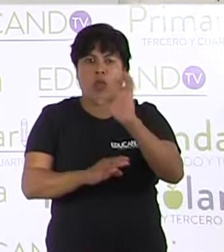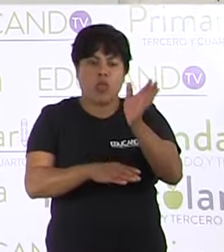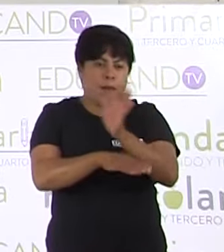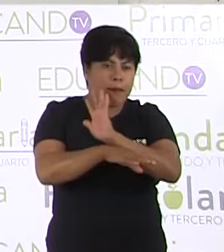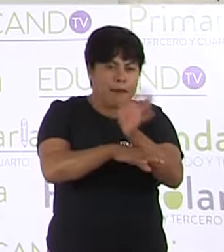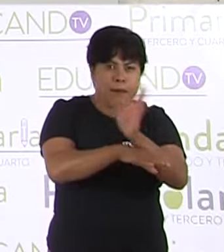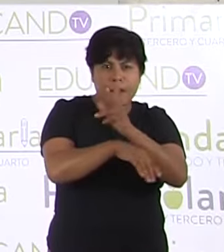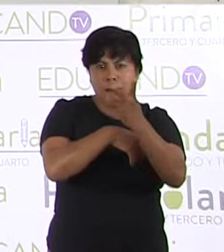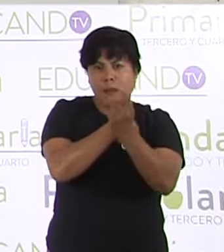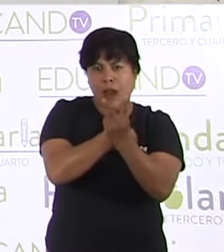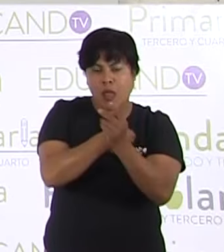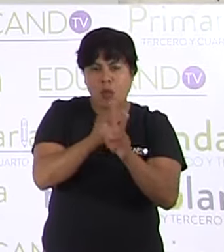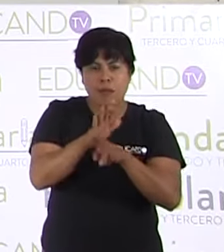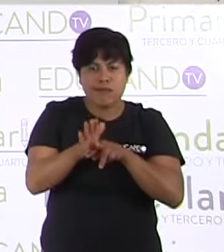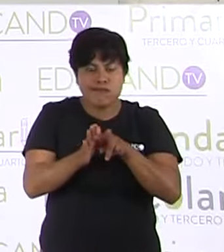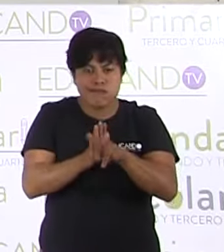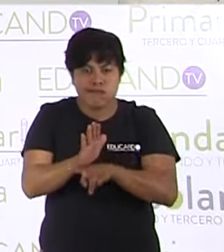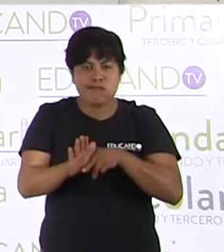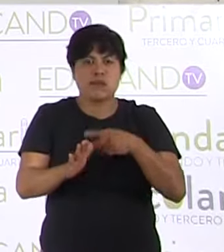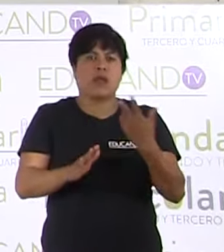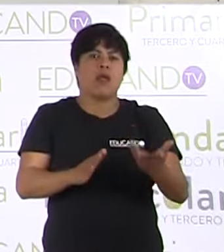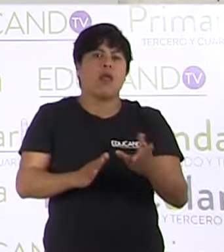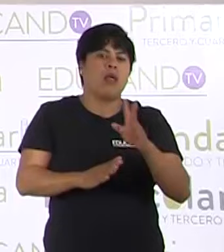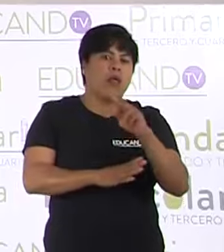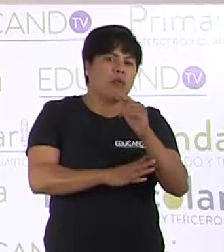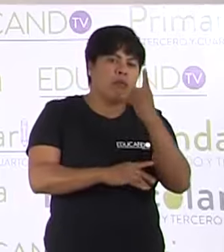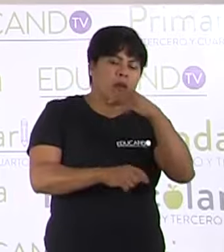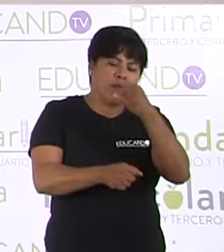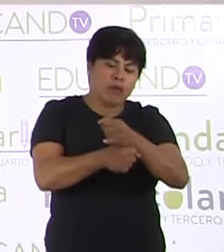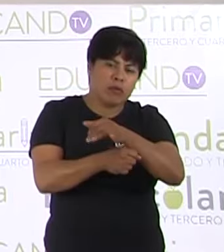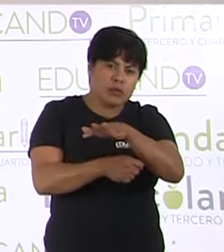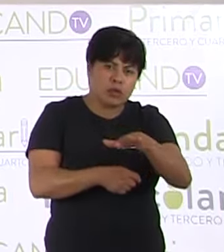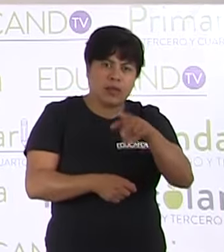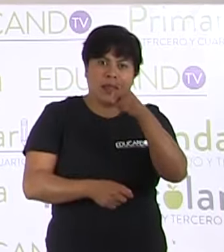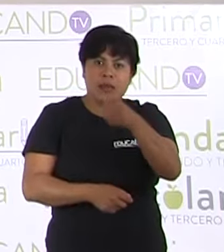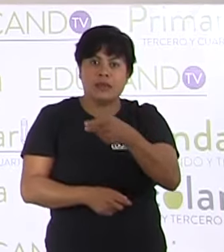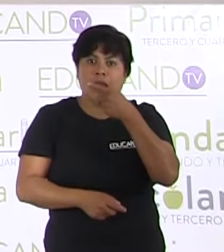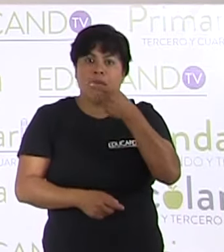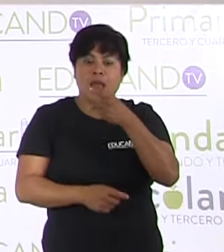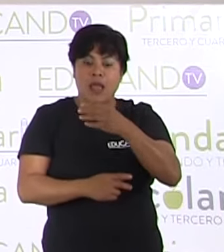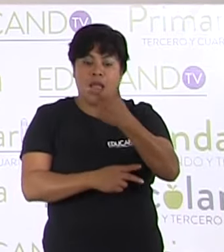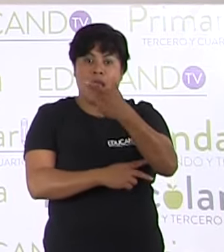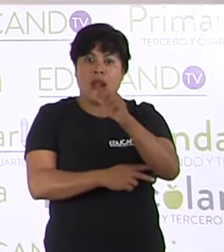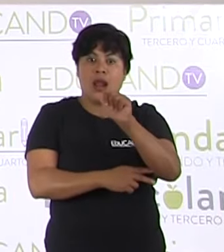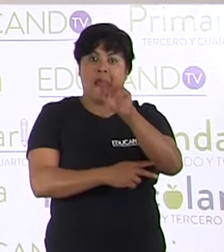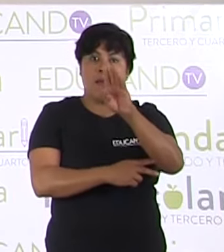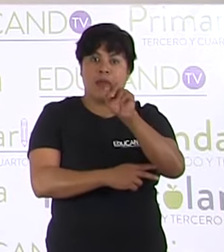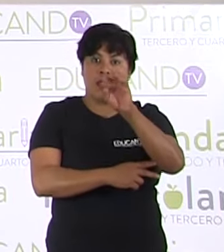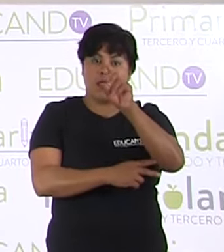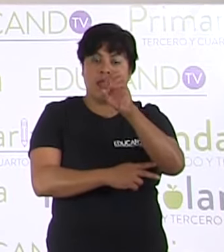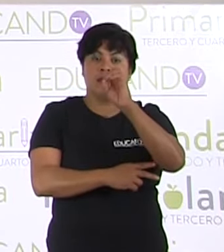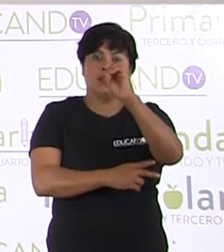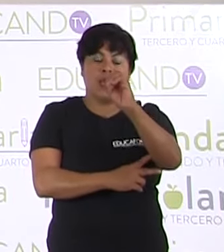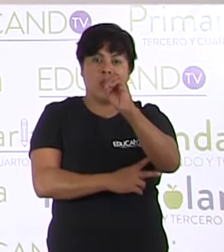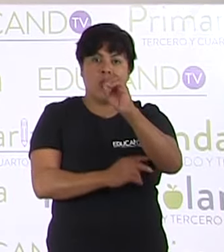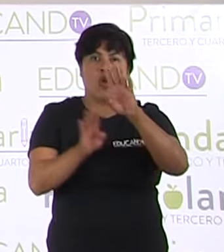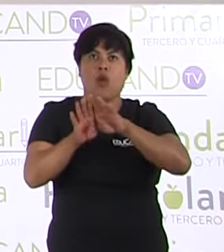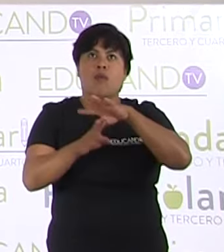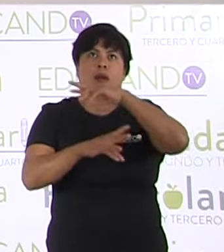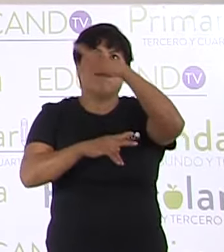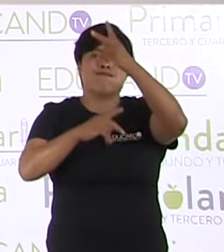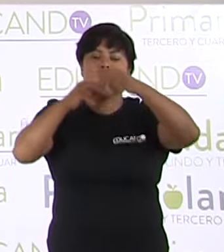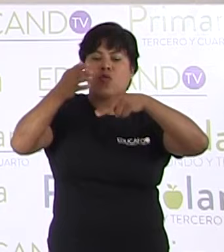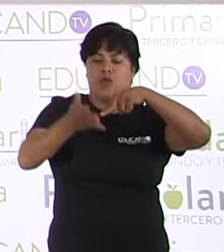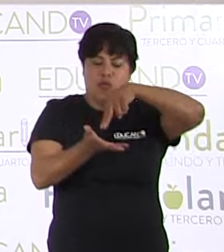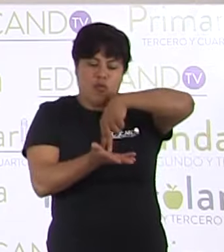o en los eh documentales e hablan de la gravedad cero que si estuviéramos en el espacio estaríamos